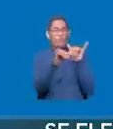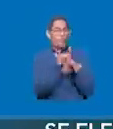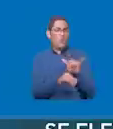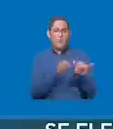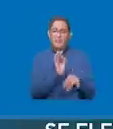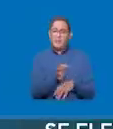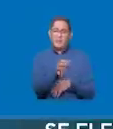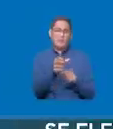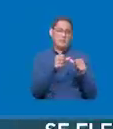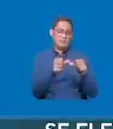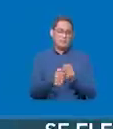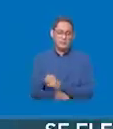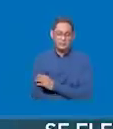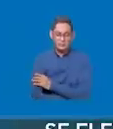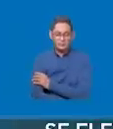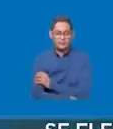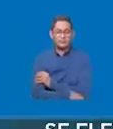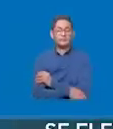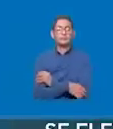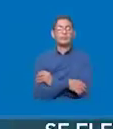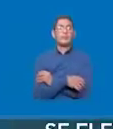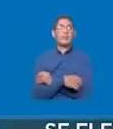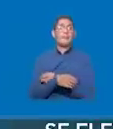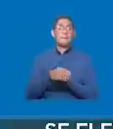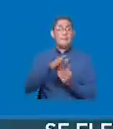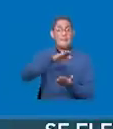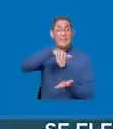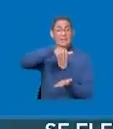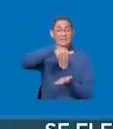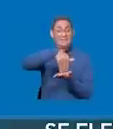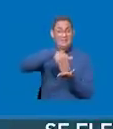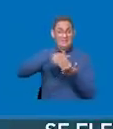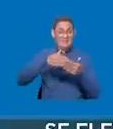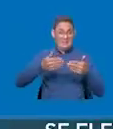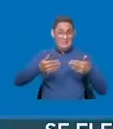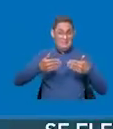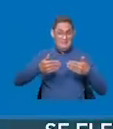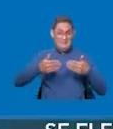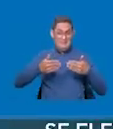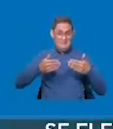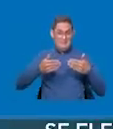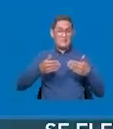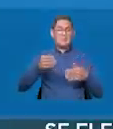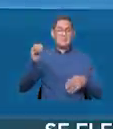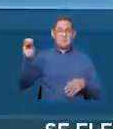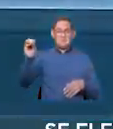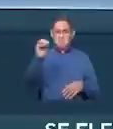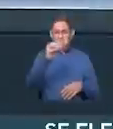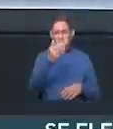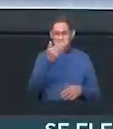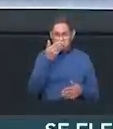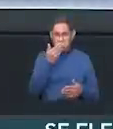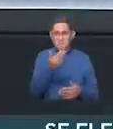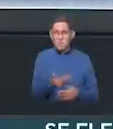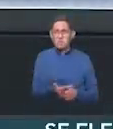en cuanto a panamá metro tenemos hoy buenas noticias